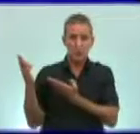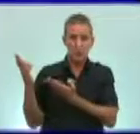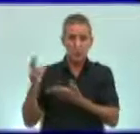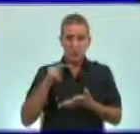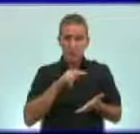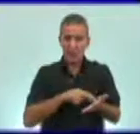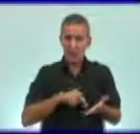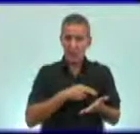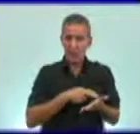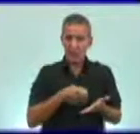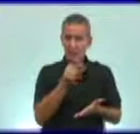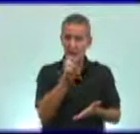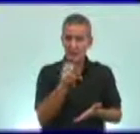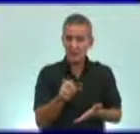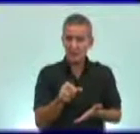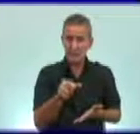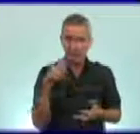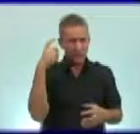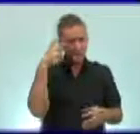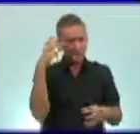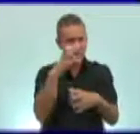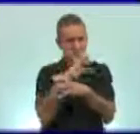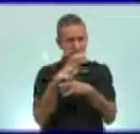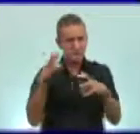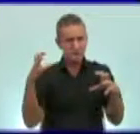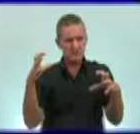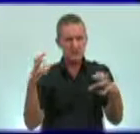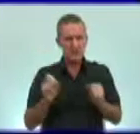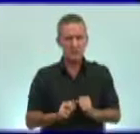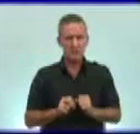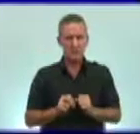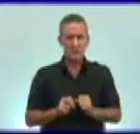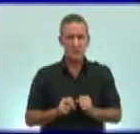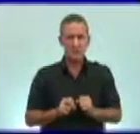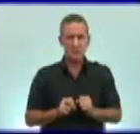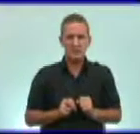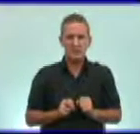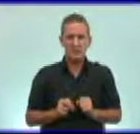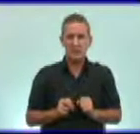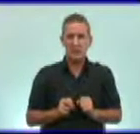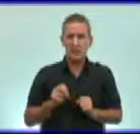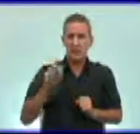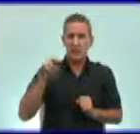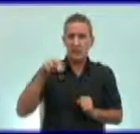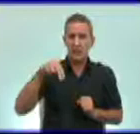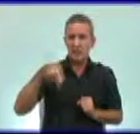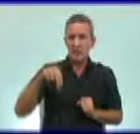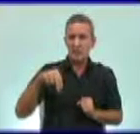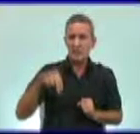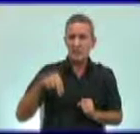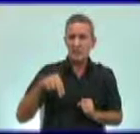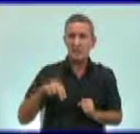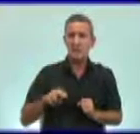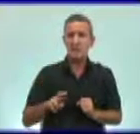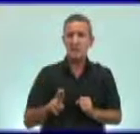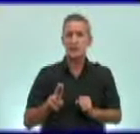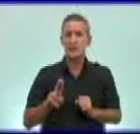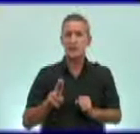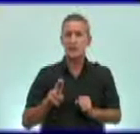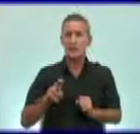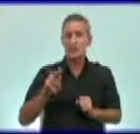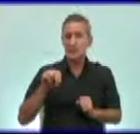la ley de gravitación universal y fue el autor de la obra Principios Matemáticos de la Filosofía Natural. ¿Y qué tiene que